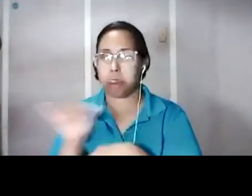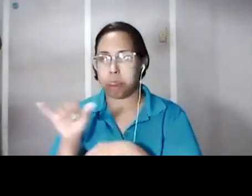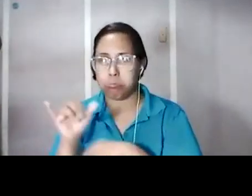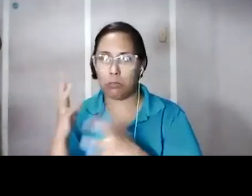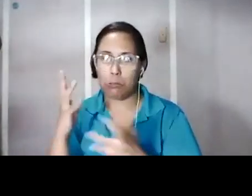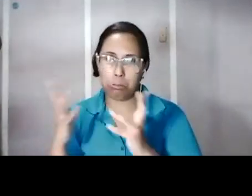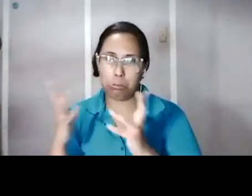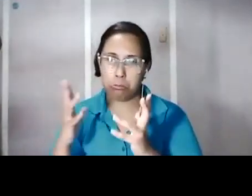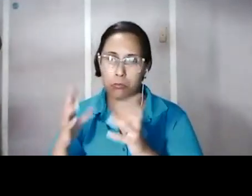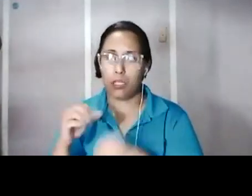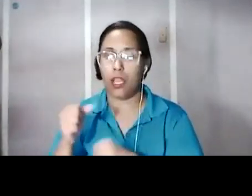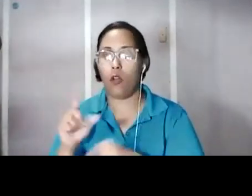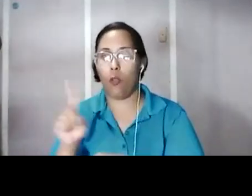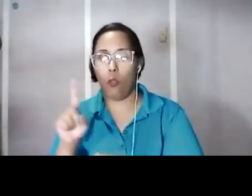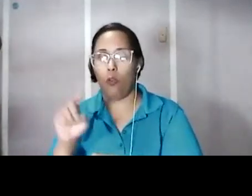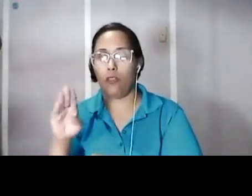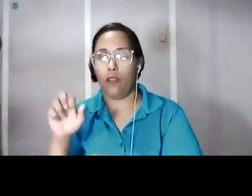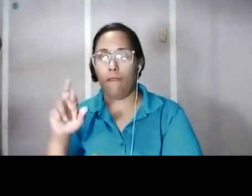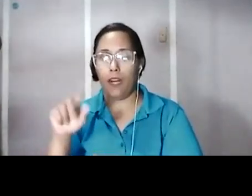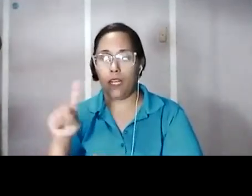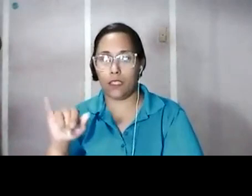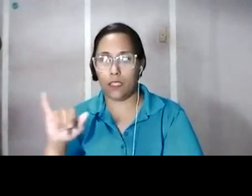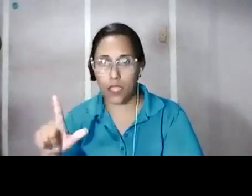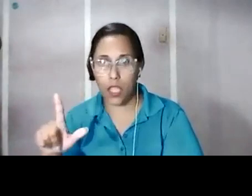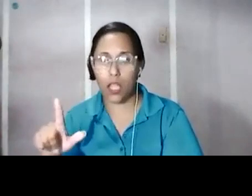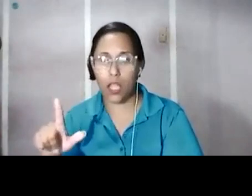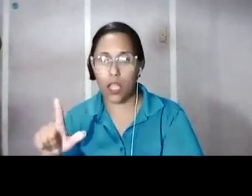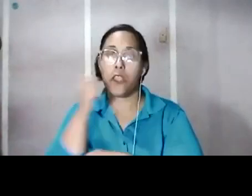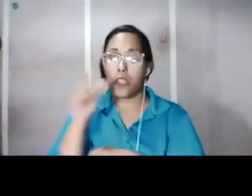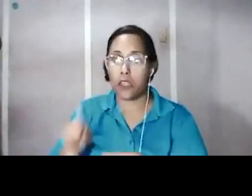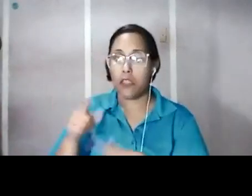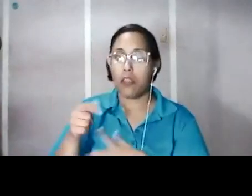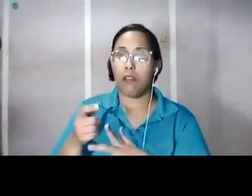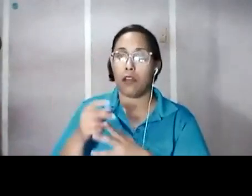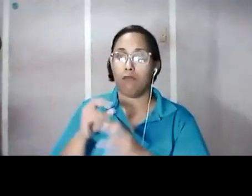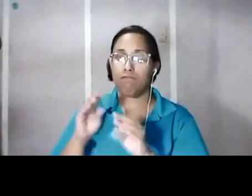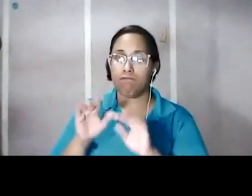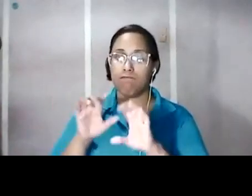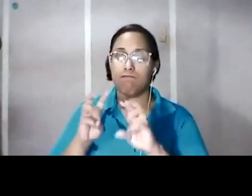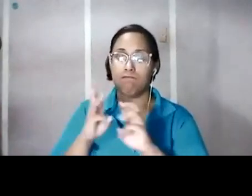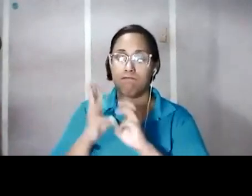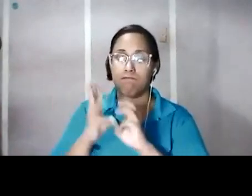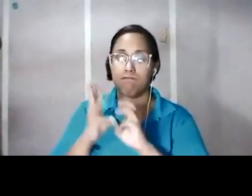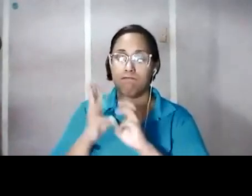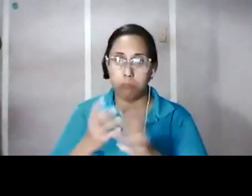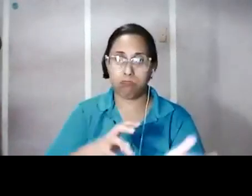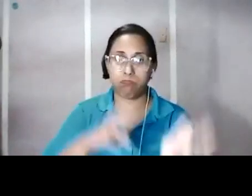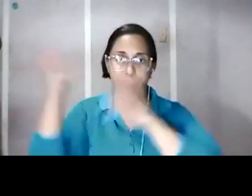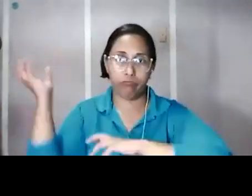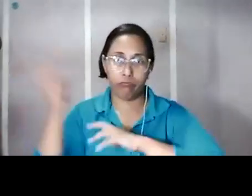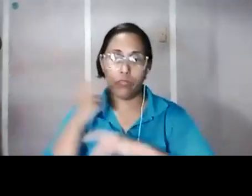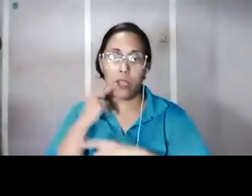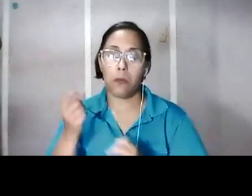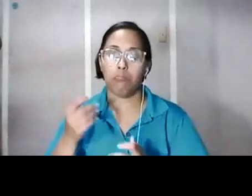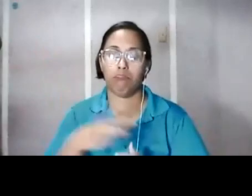época en Brasil. Ella habla de que era una instancia del mundo al revés. Me encantaría saber de las transgresiones